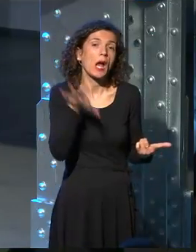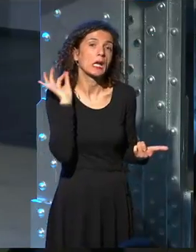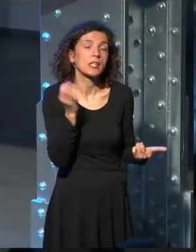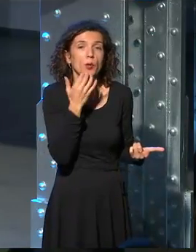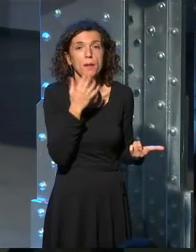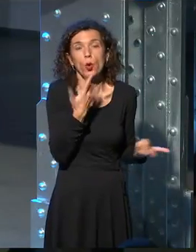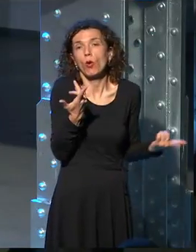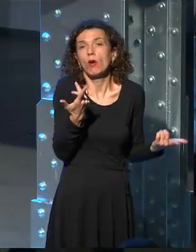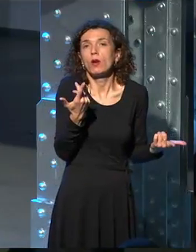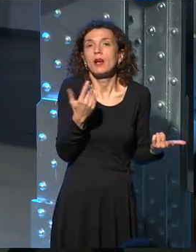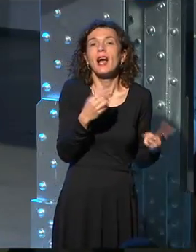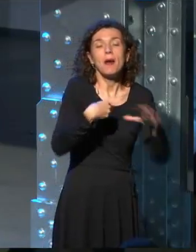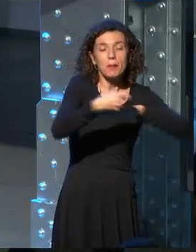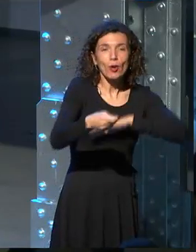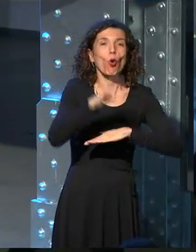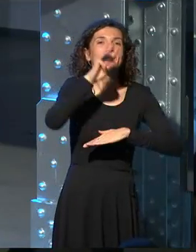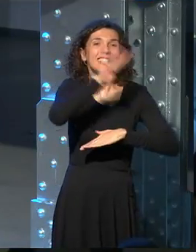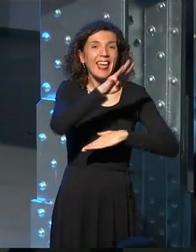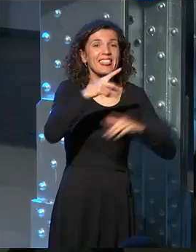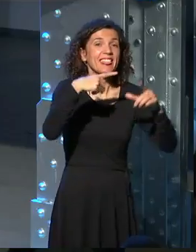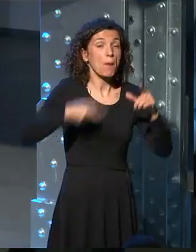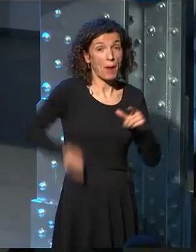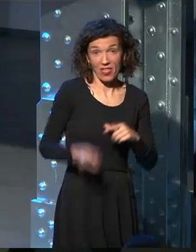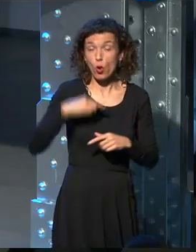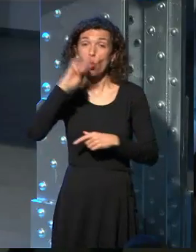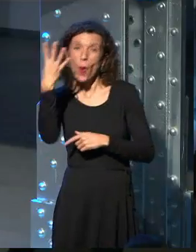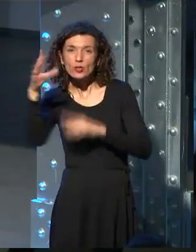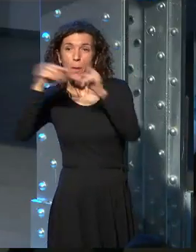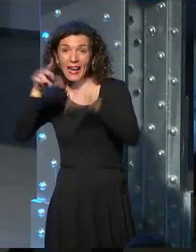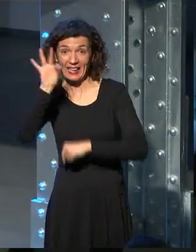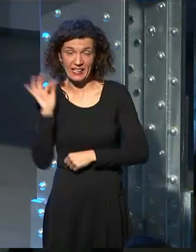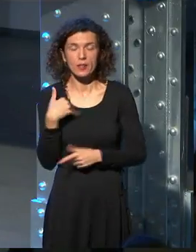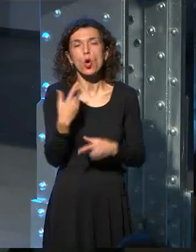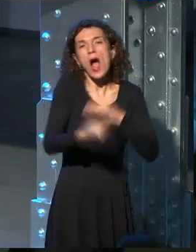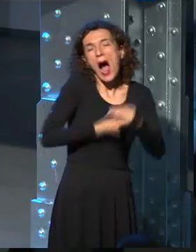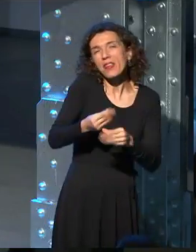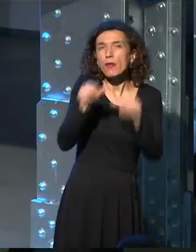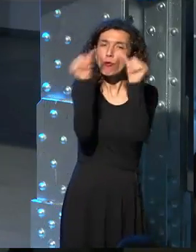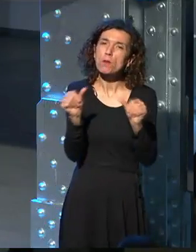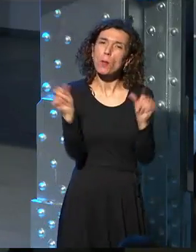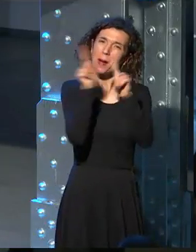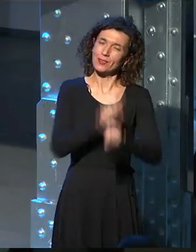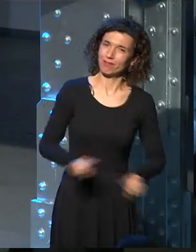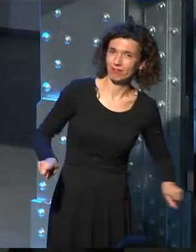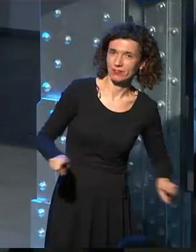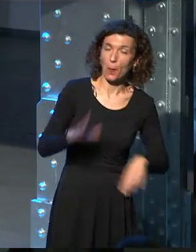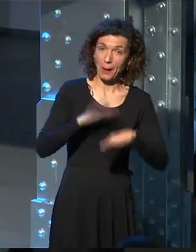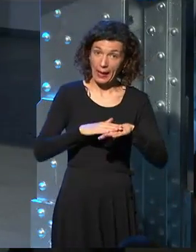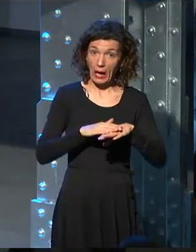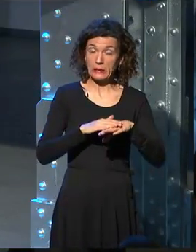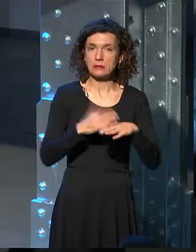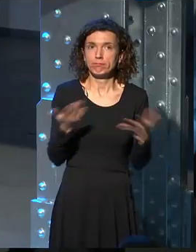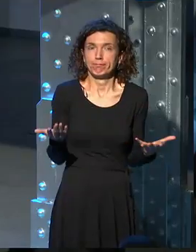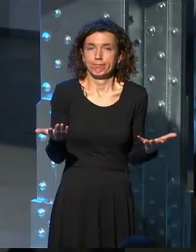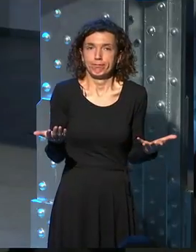elegiste el 3 de espadas, sino que era el 4 de pigas, pero lo van a hacer de una forma mucho más sutil, claro, para